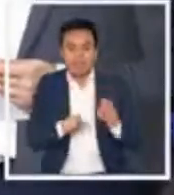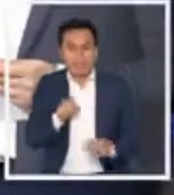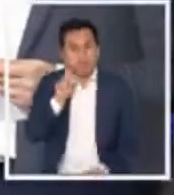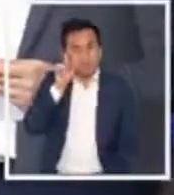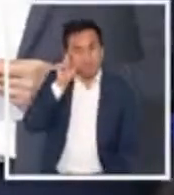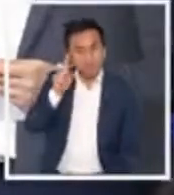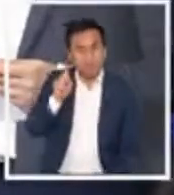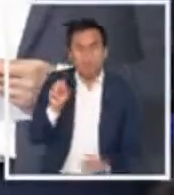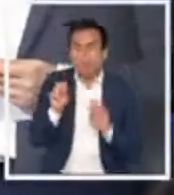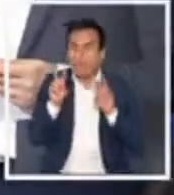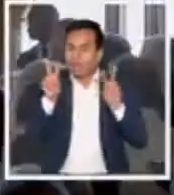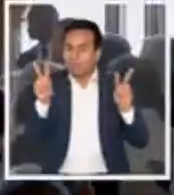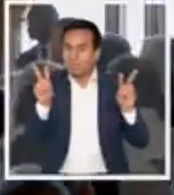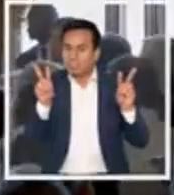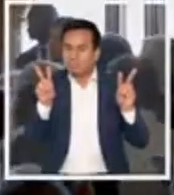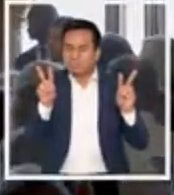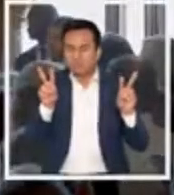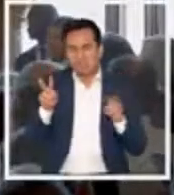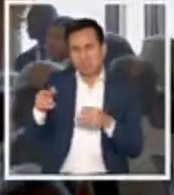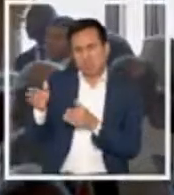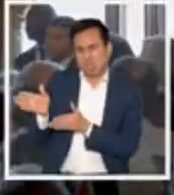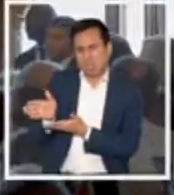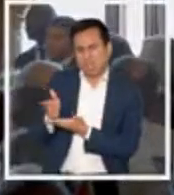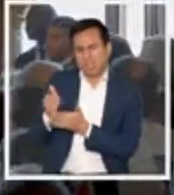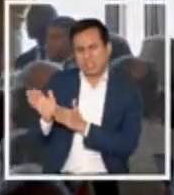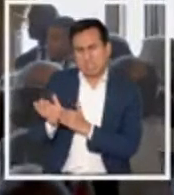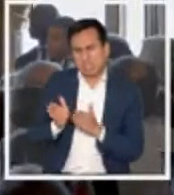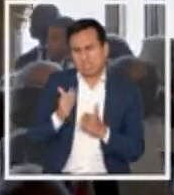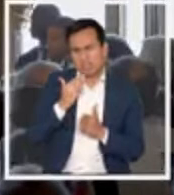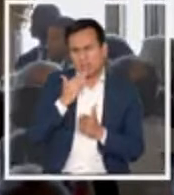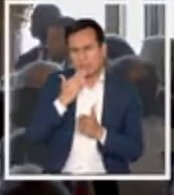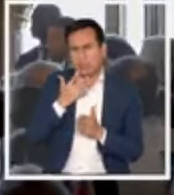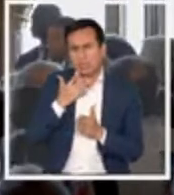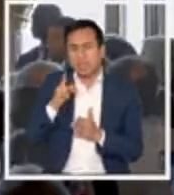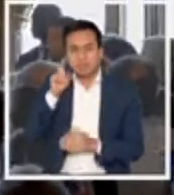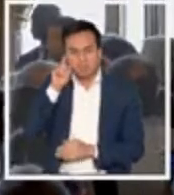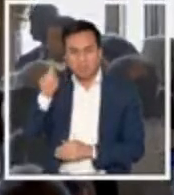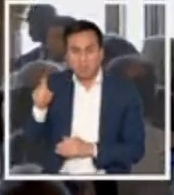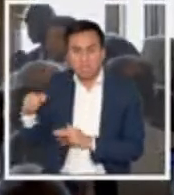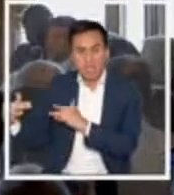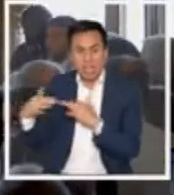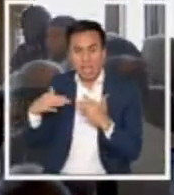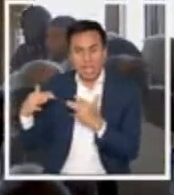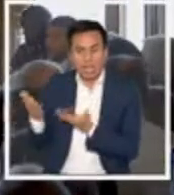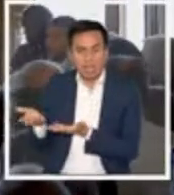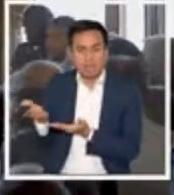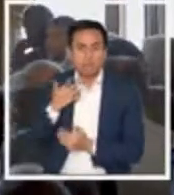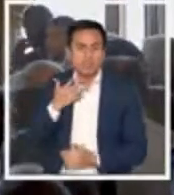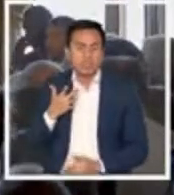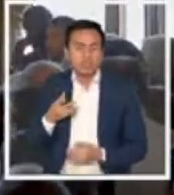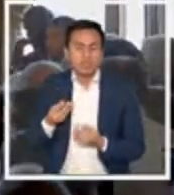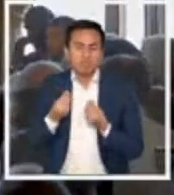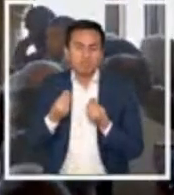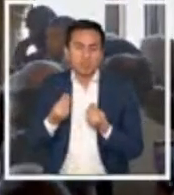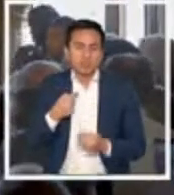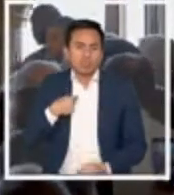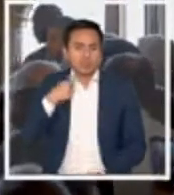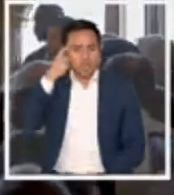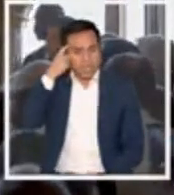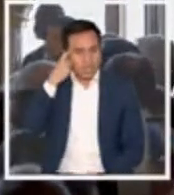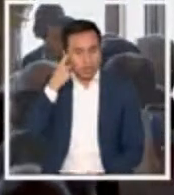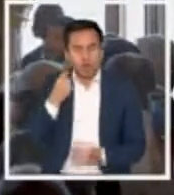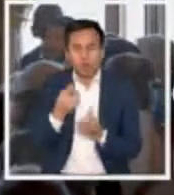prefiere la paz que organizarse tan bien como la que prefiere a la guerra. Porque, por supuesto, yo creo que